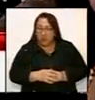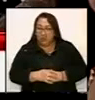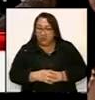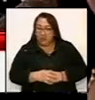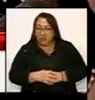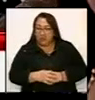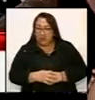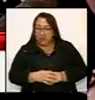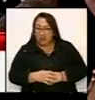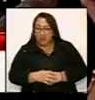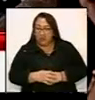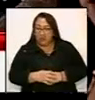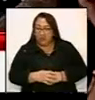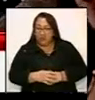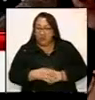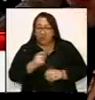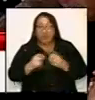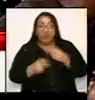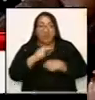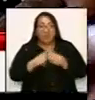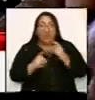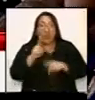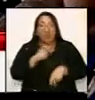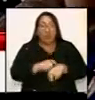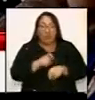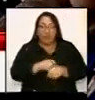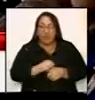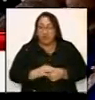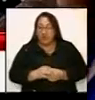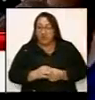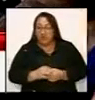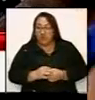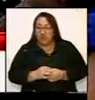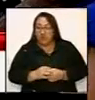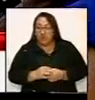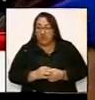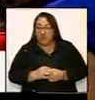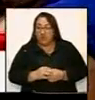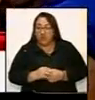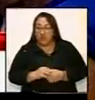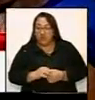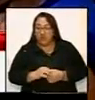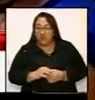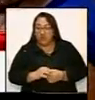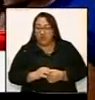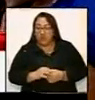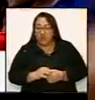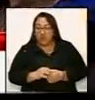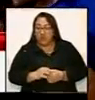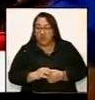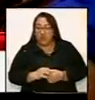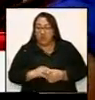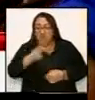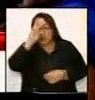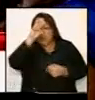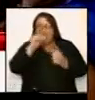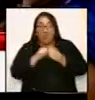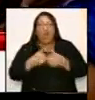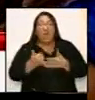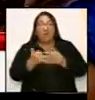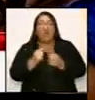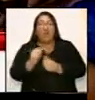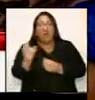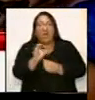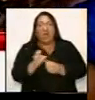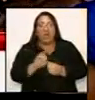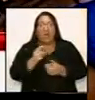los vecinos de Iñapari que en un determinado momento fue el Perú el que a través de esta carretera les alivió el problema por